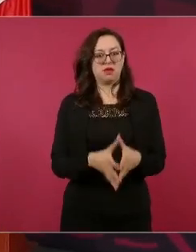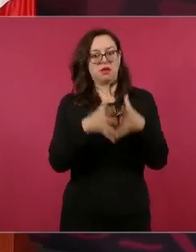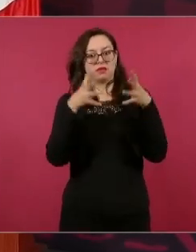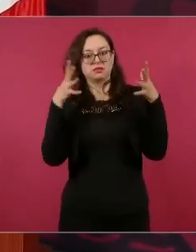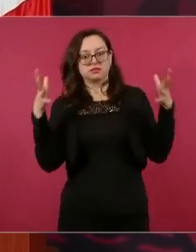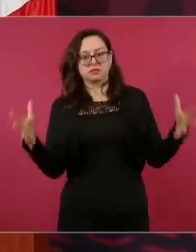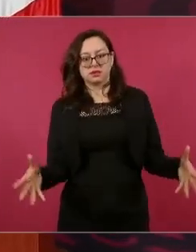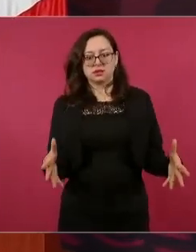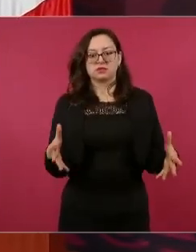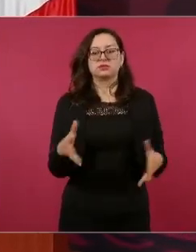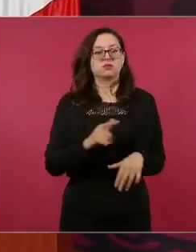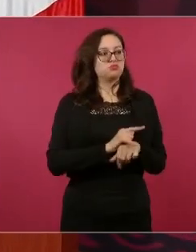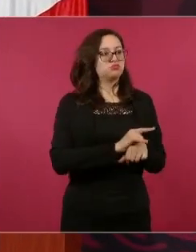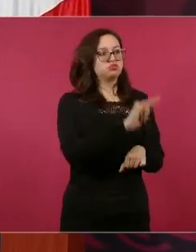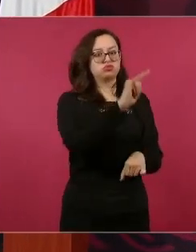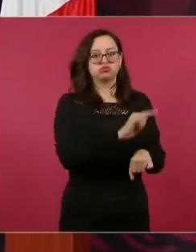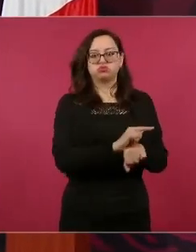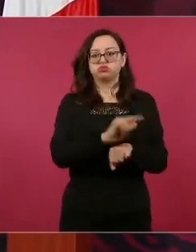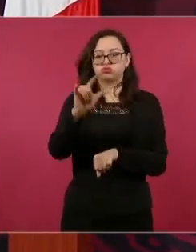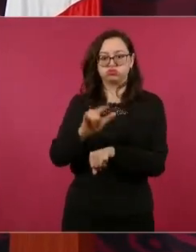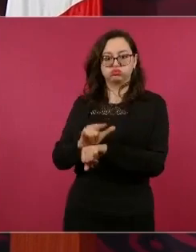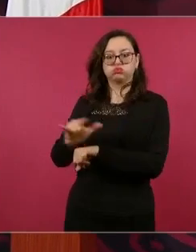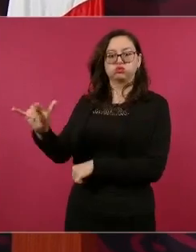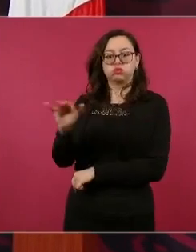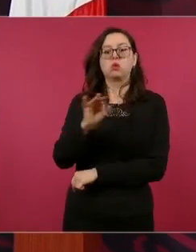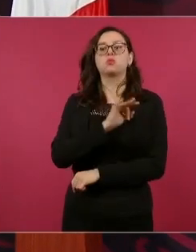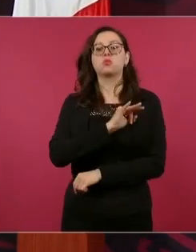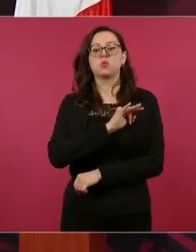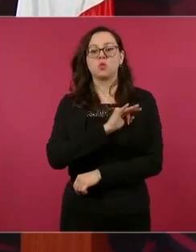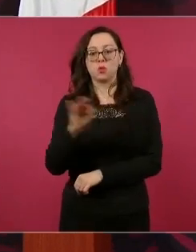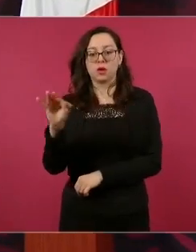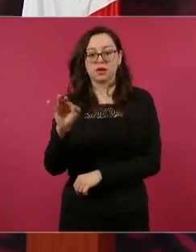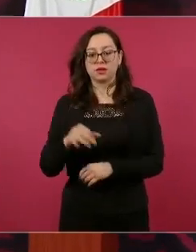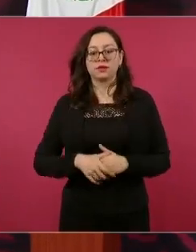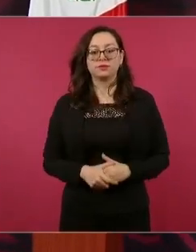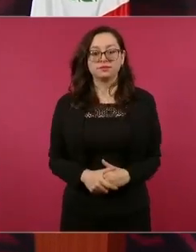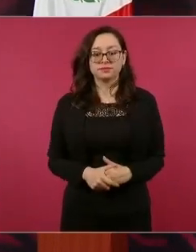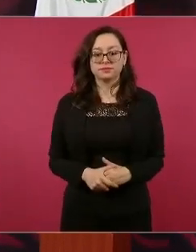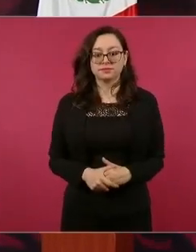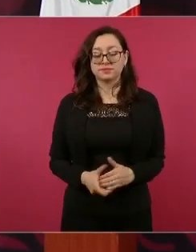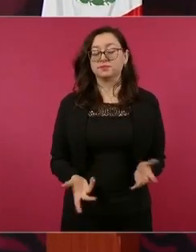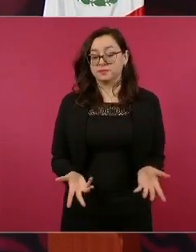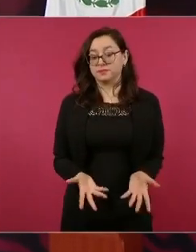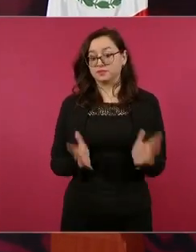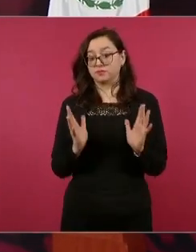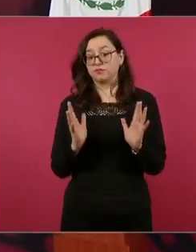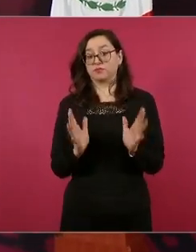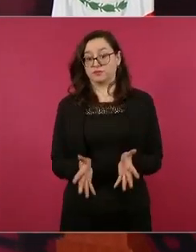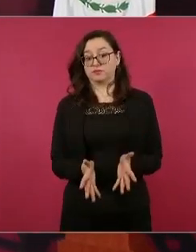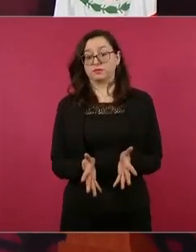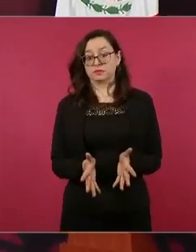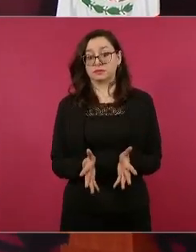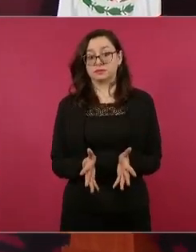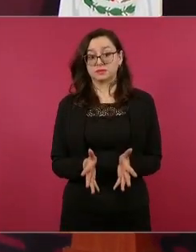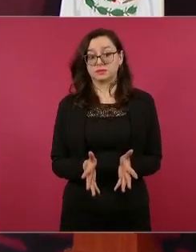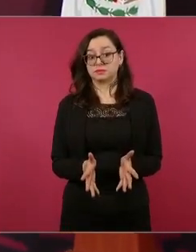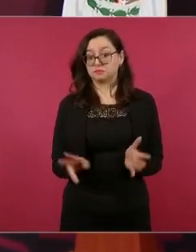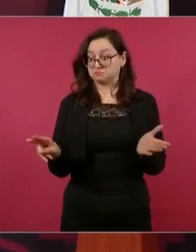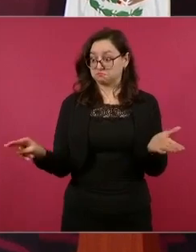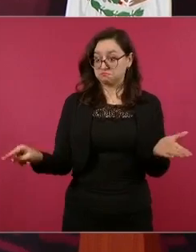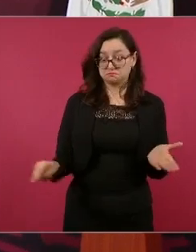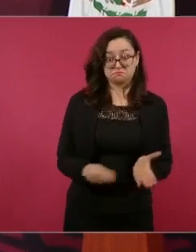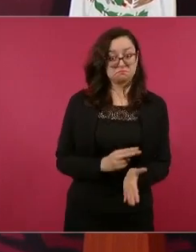Ya se llevó a cabo la operación, ya se